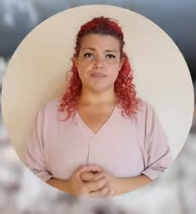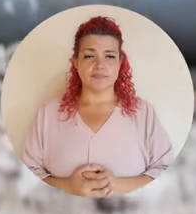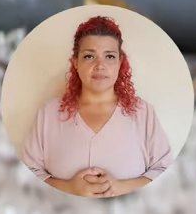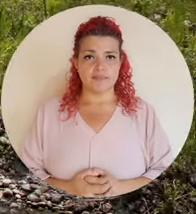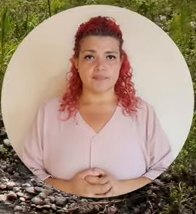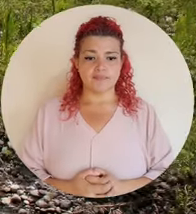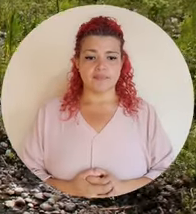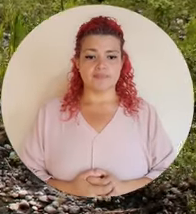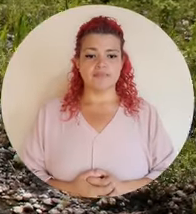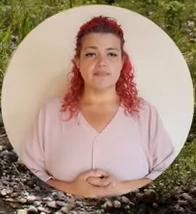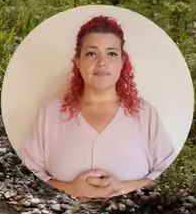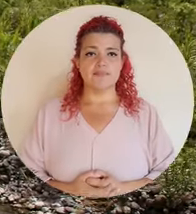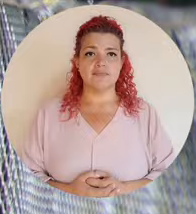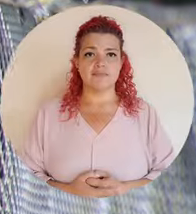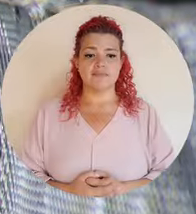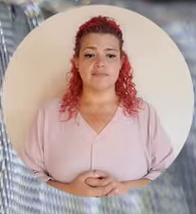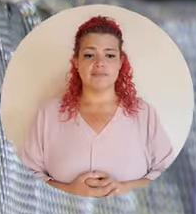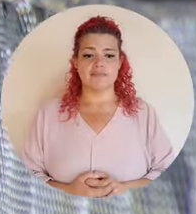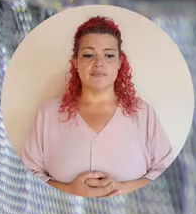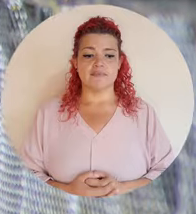de calidad.